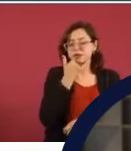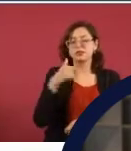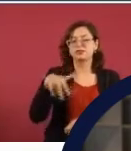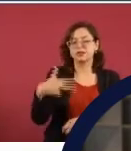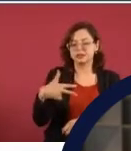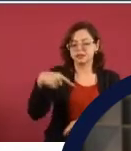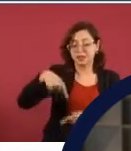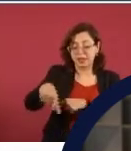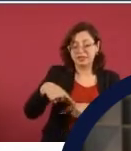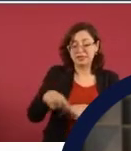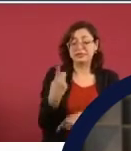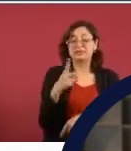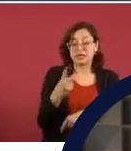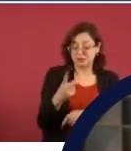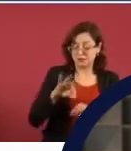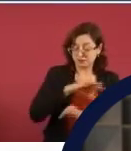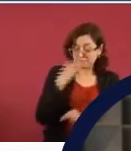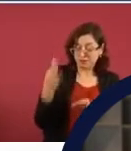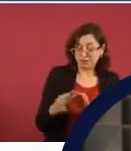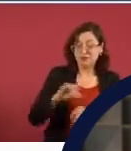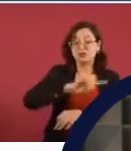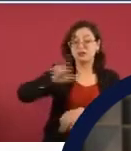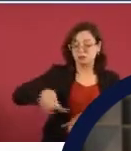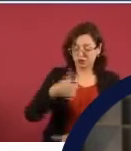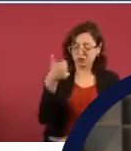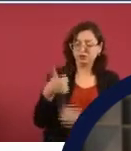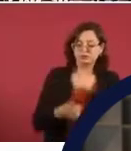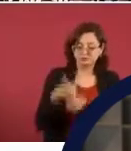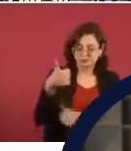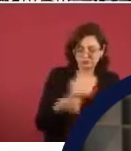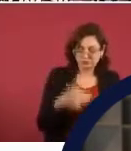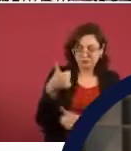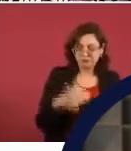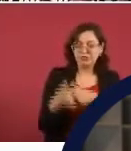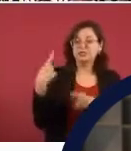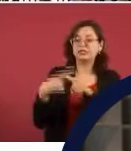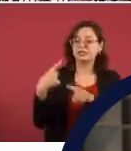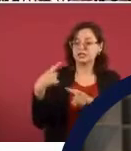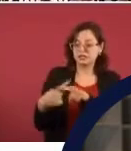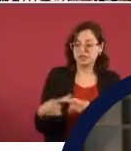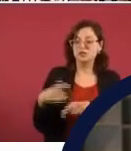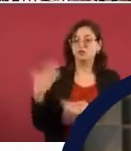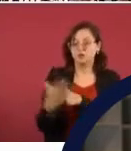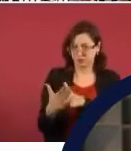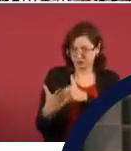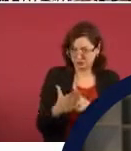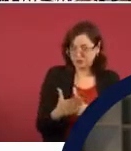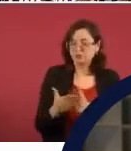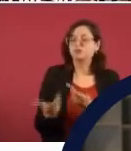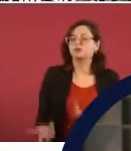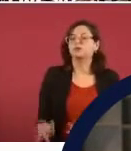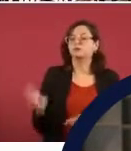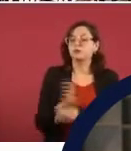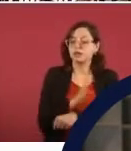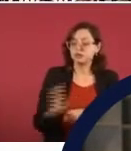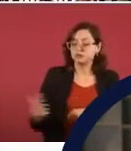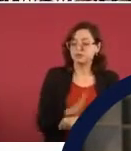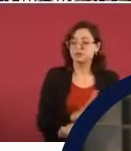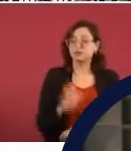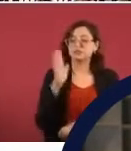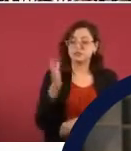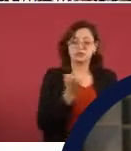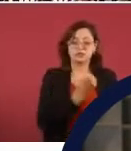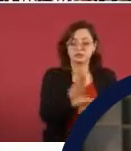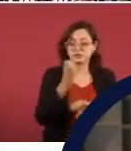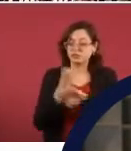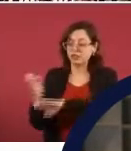Yo diría que al revés. Es exactamente un Estado que empieza cada vez menos a tener la fuerza para imponer